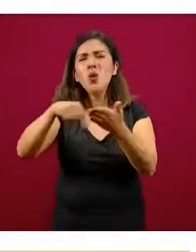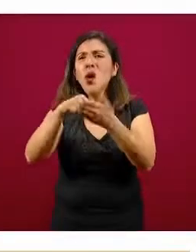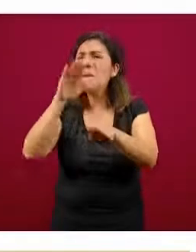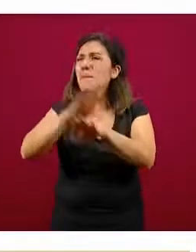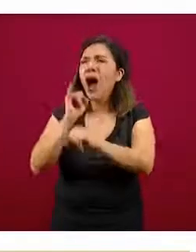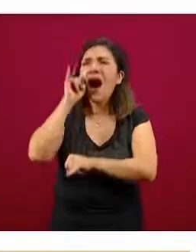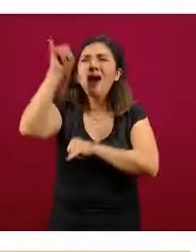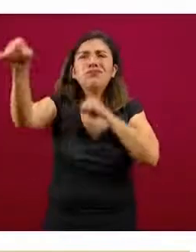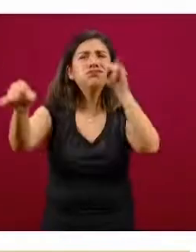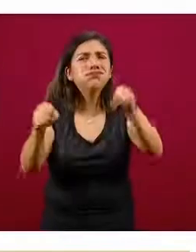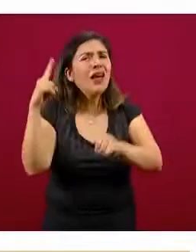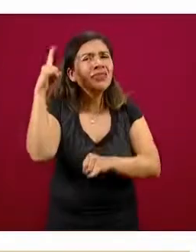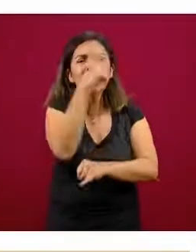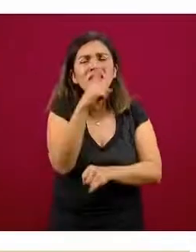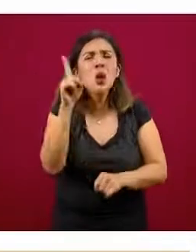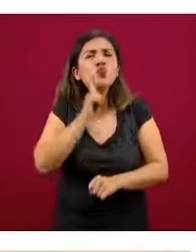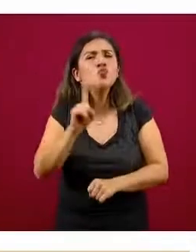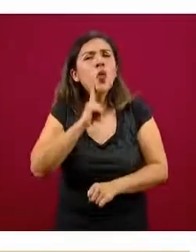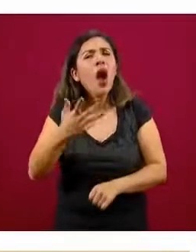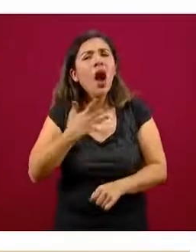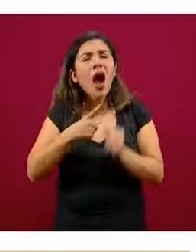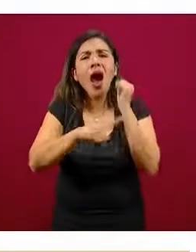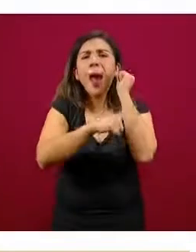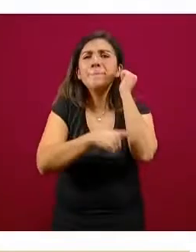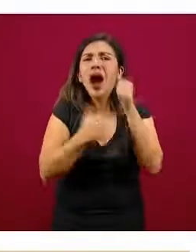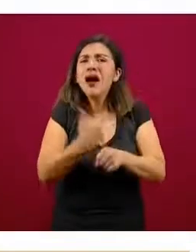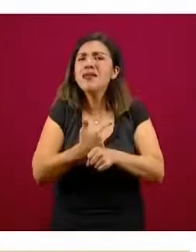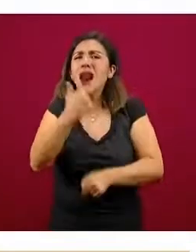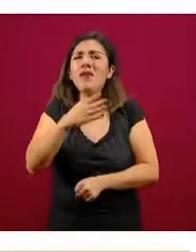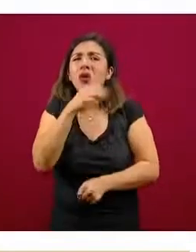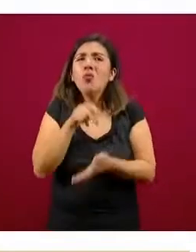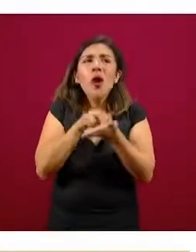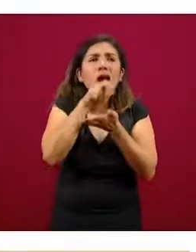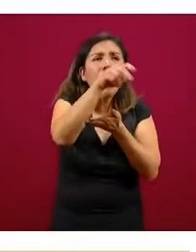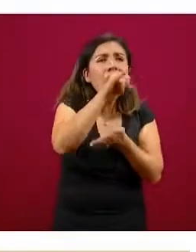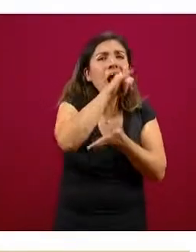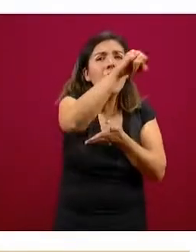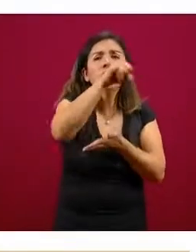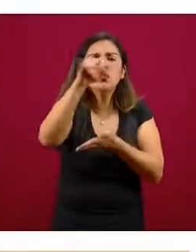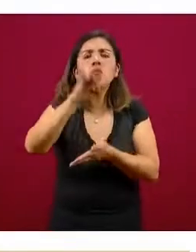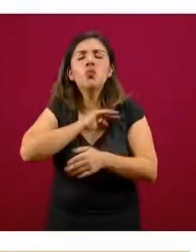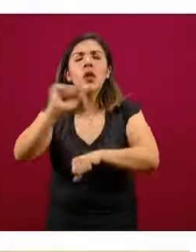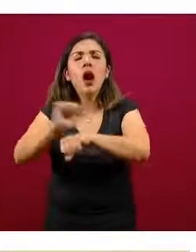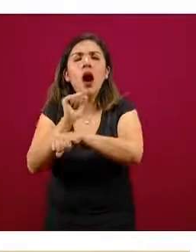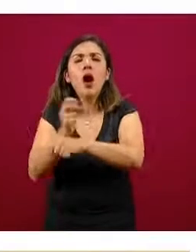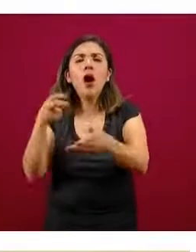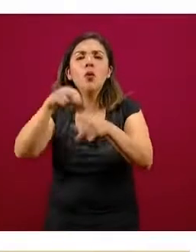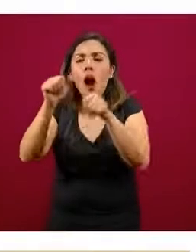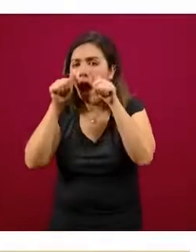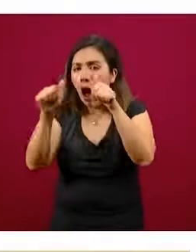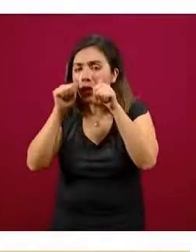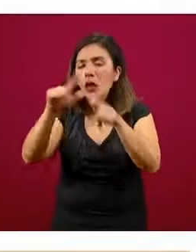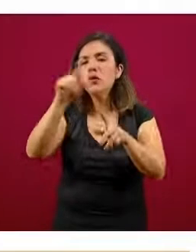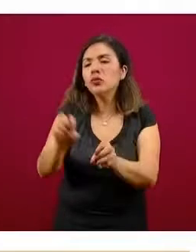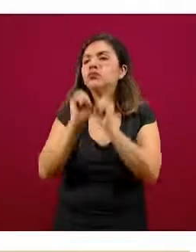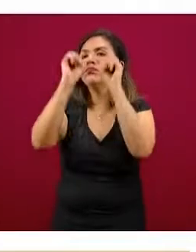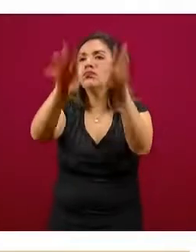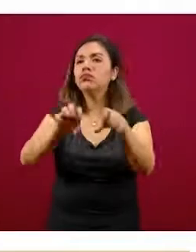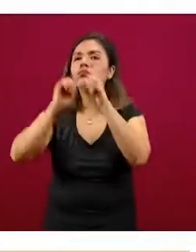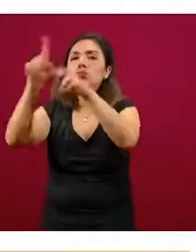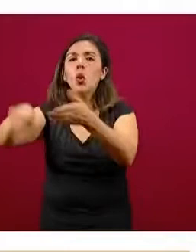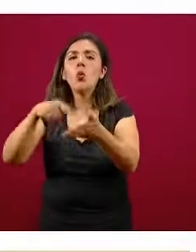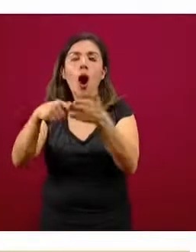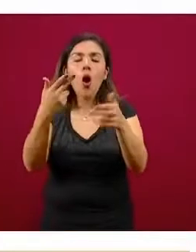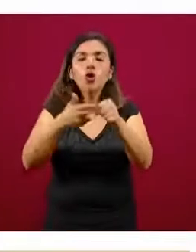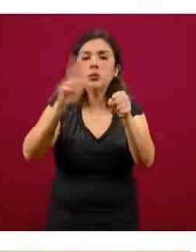acceso para que las mujeres que tienen embarazos de alto riesgo puedan ser estabilizadas y posteriormente trasladadas a un hospital